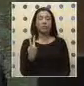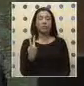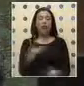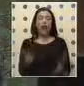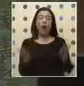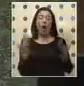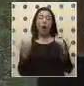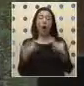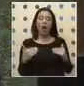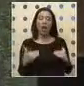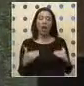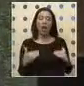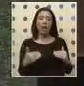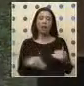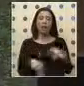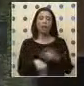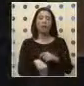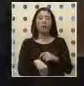pasamos al tiempo de la Unión Democrática.